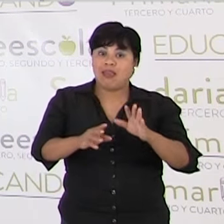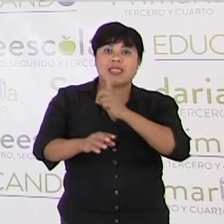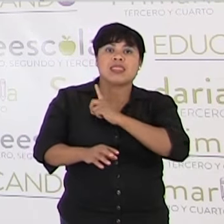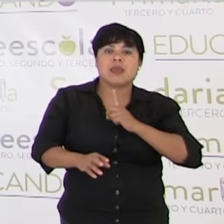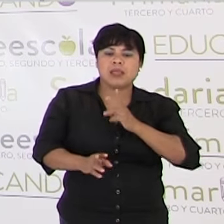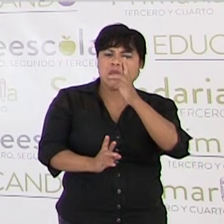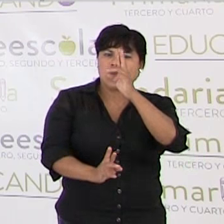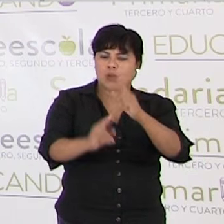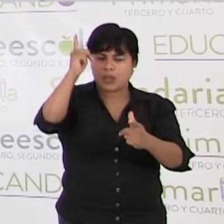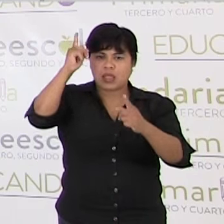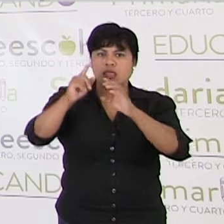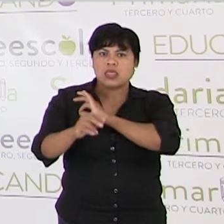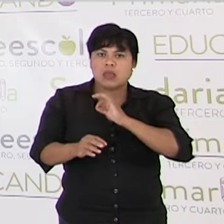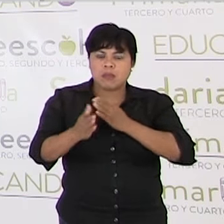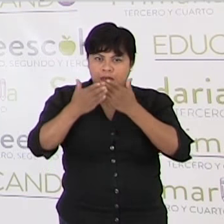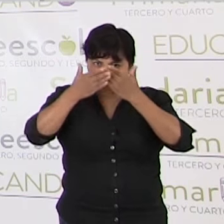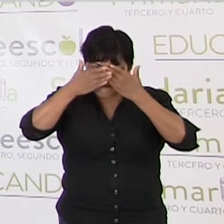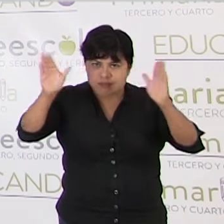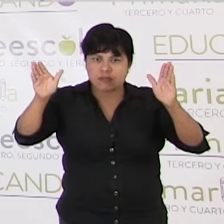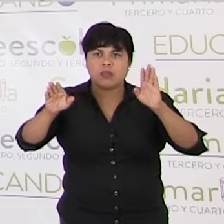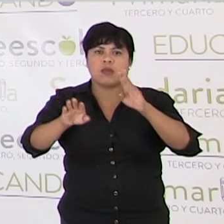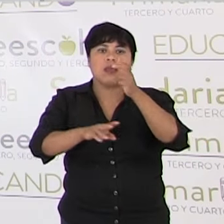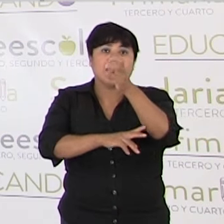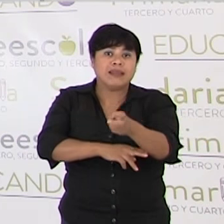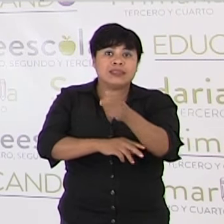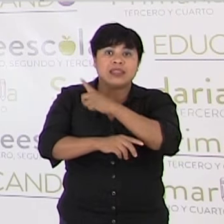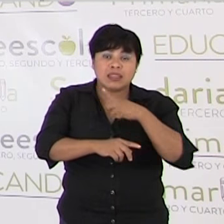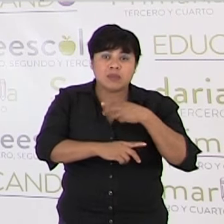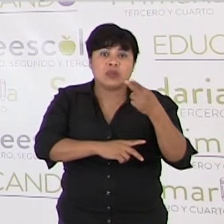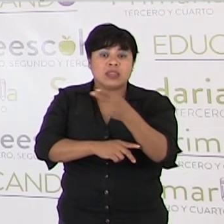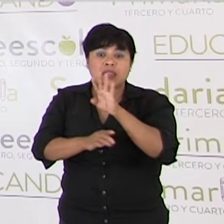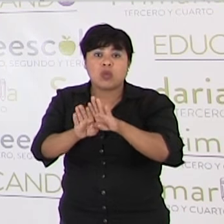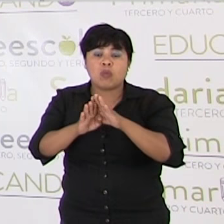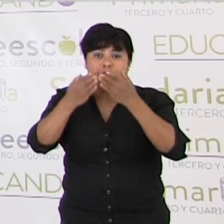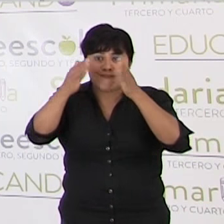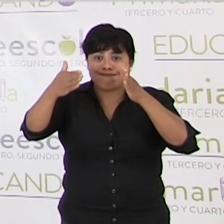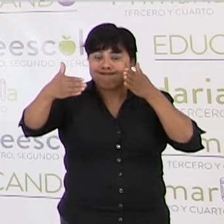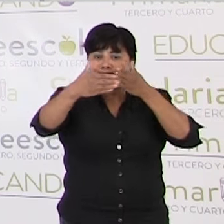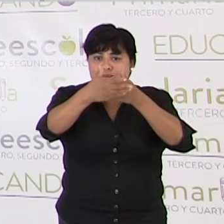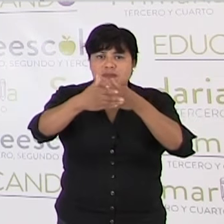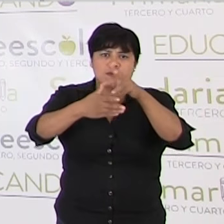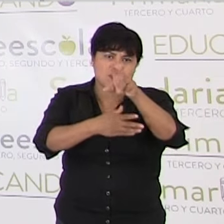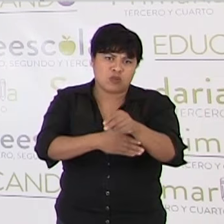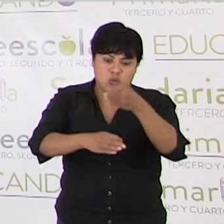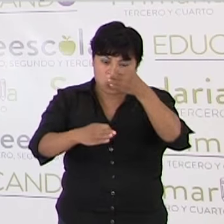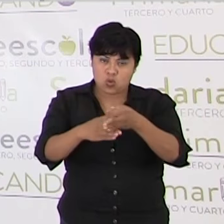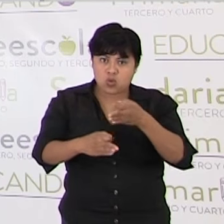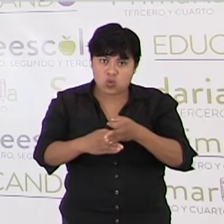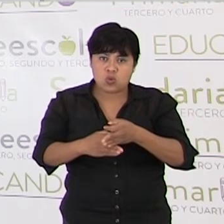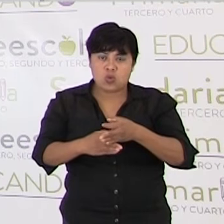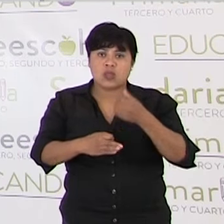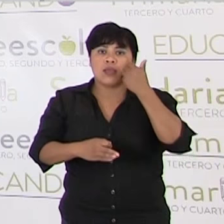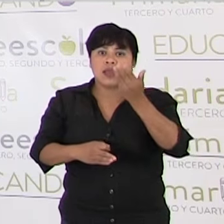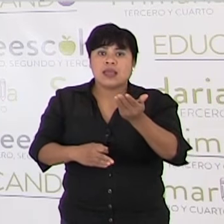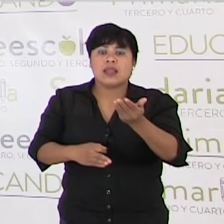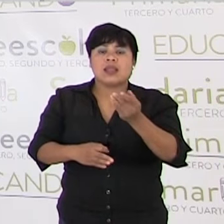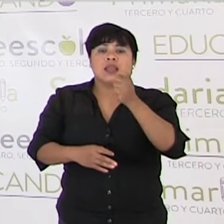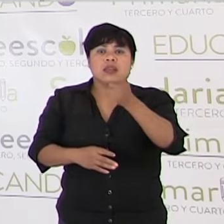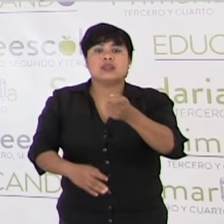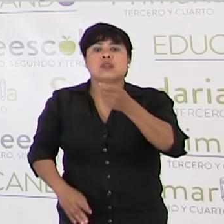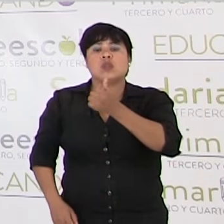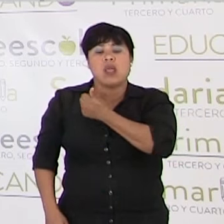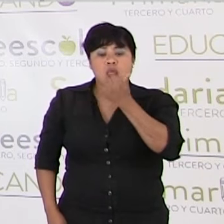romper ese paradigma, porque eso es un paradigma, ¿sí? Es un paradigma. Y hoy en día lo que se quiere es